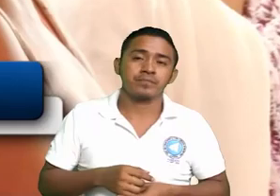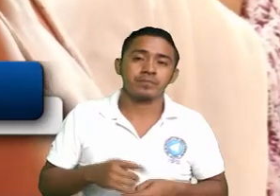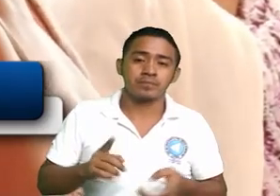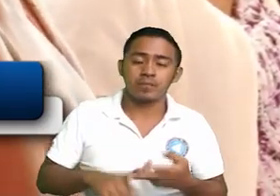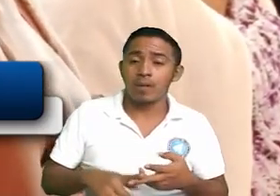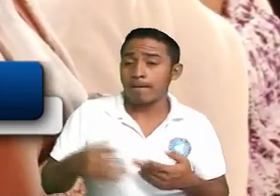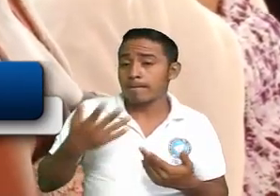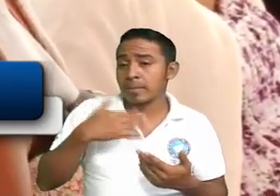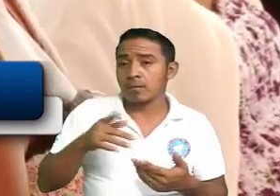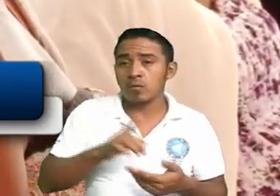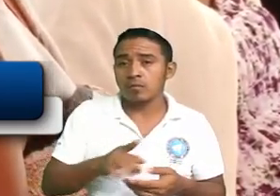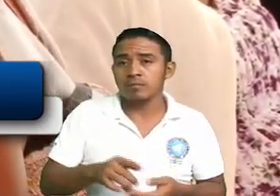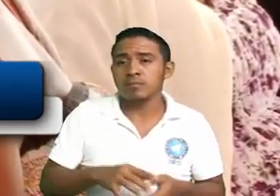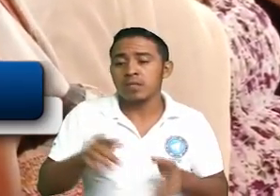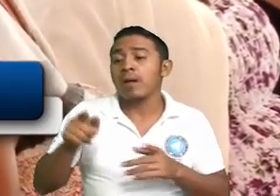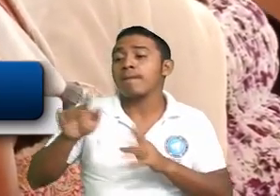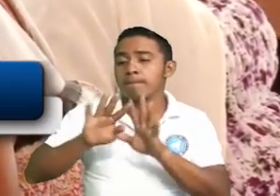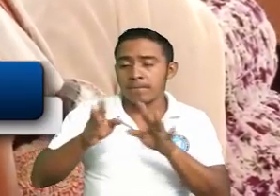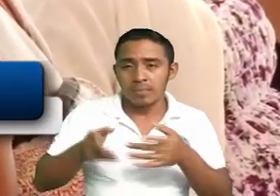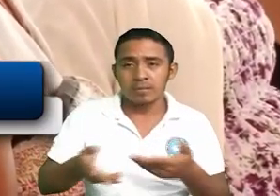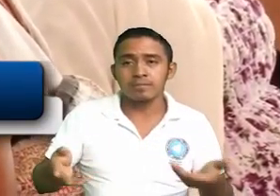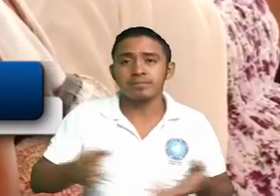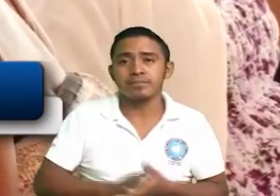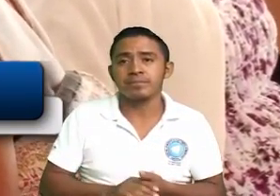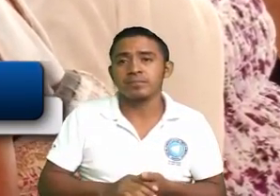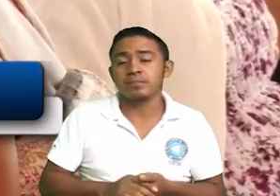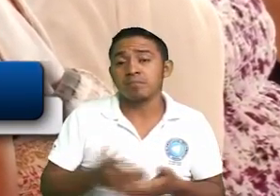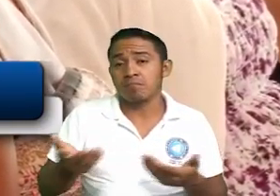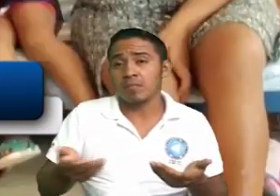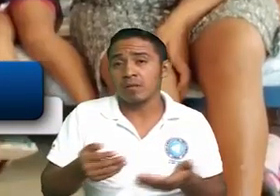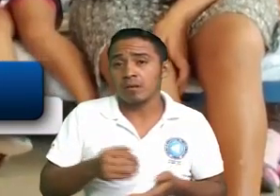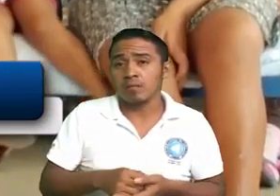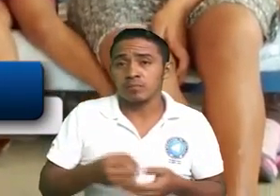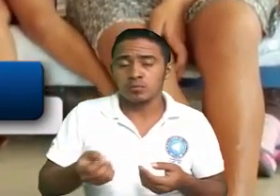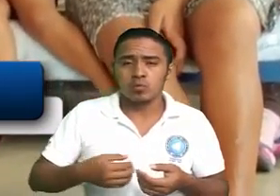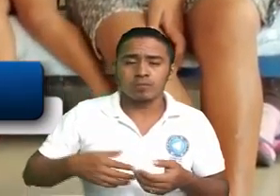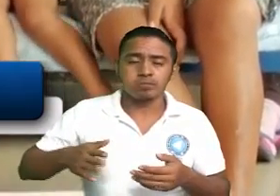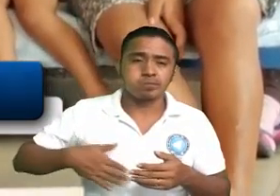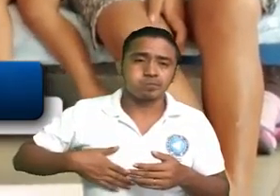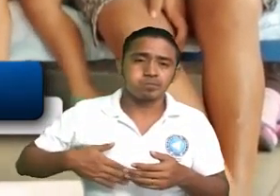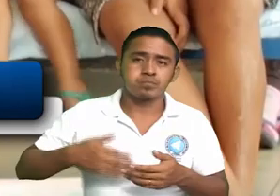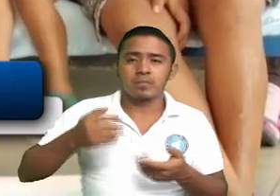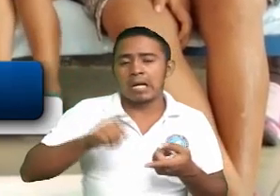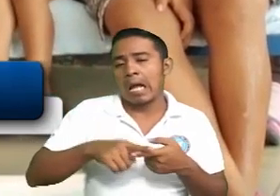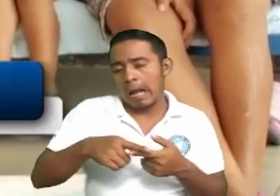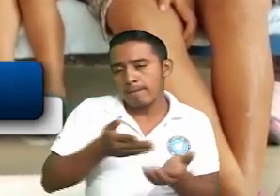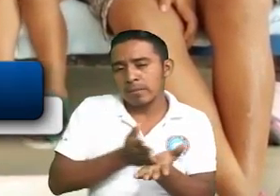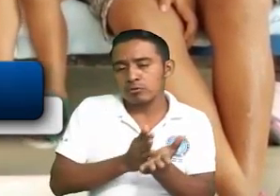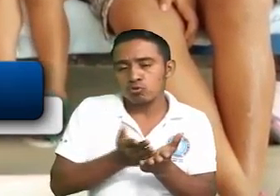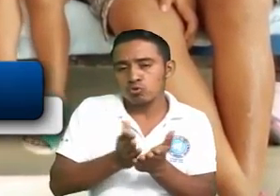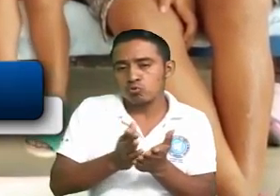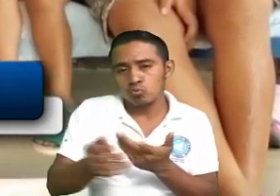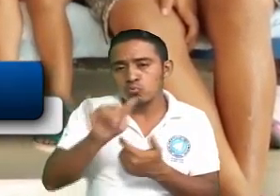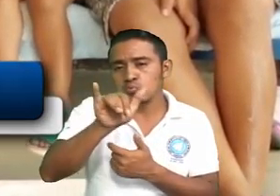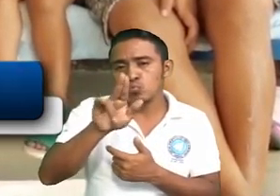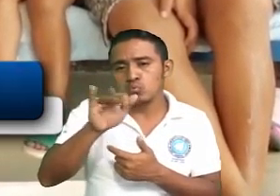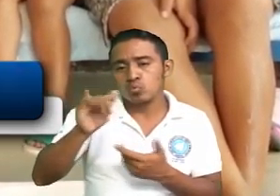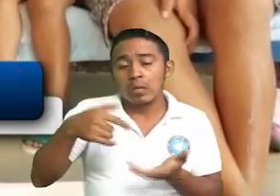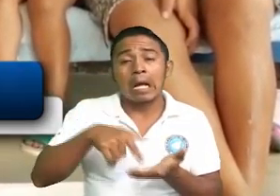las abuelitas nos dicen no comamos son los alimentos que pueden producir mucho gas, pero eso no es porque al bebé le vaya a hacer daño